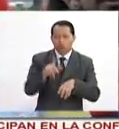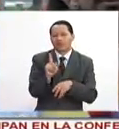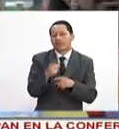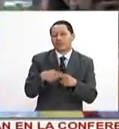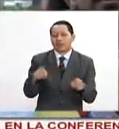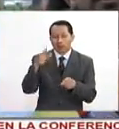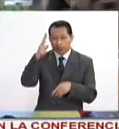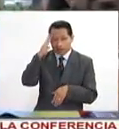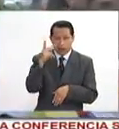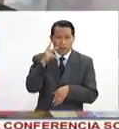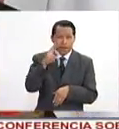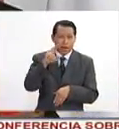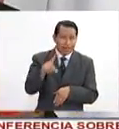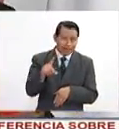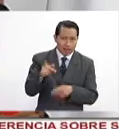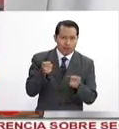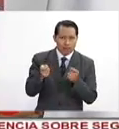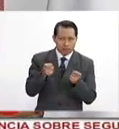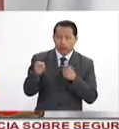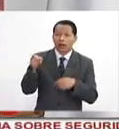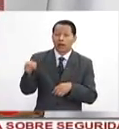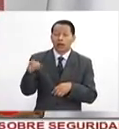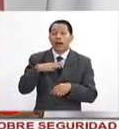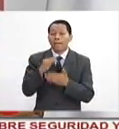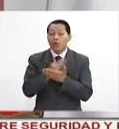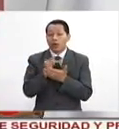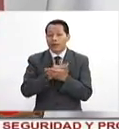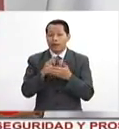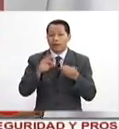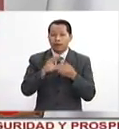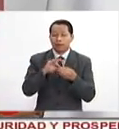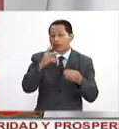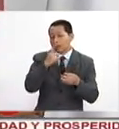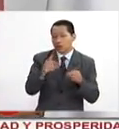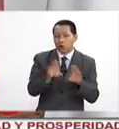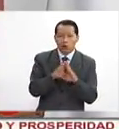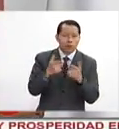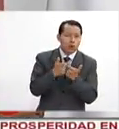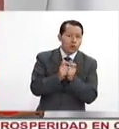del PRD. Para el legislador de Morena, el discurso de un partido